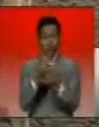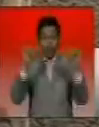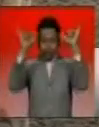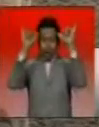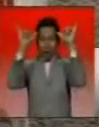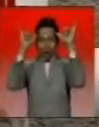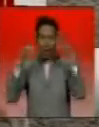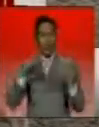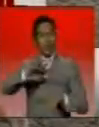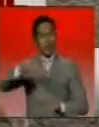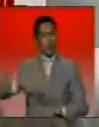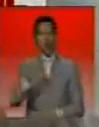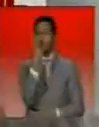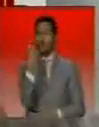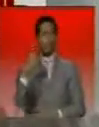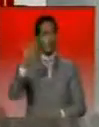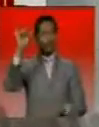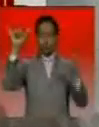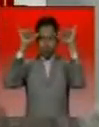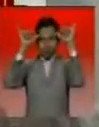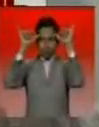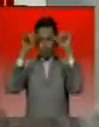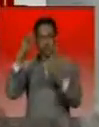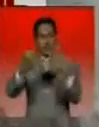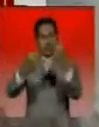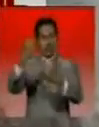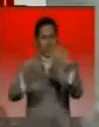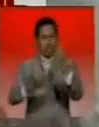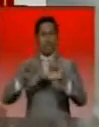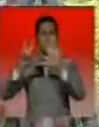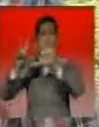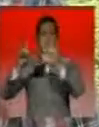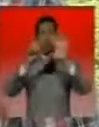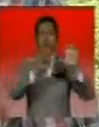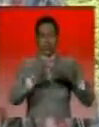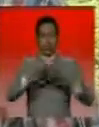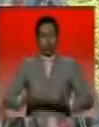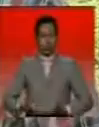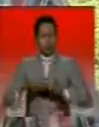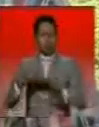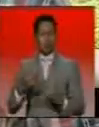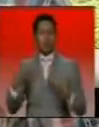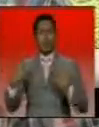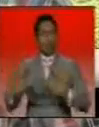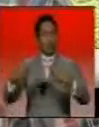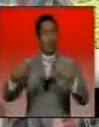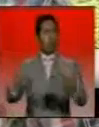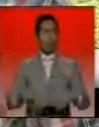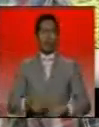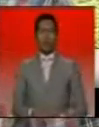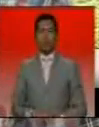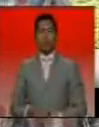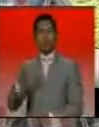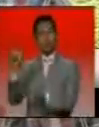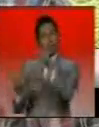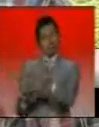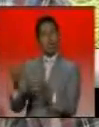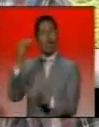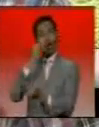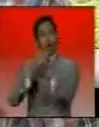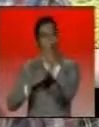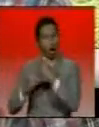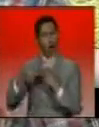de cabezas de ganado y se producen más de 700.000 litros de leche diarios. Las personas deberían seguir consumiendo lácteos por la